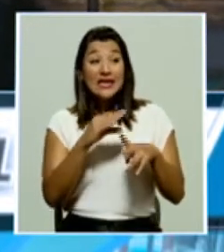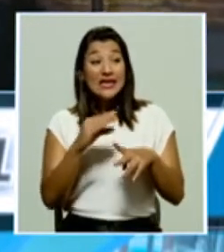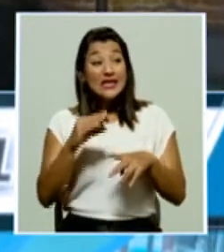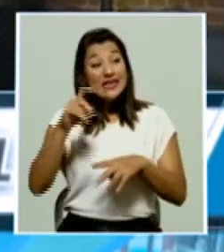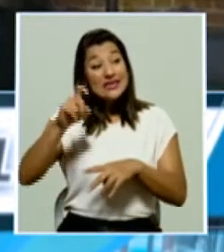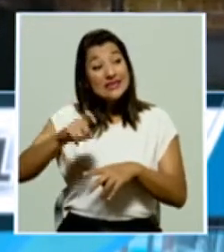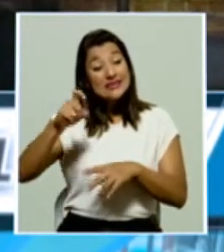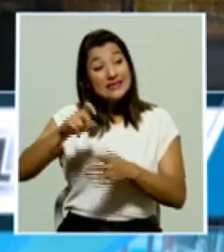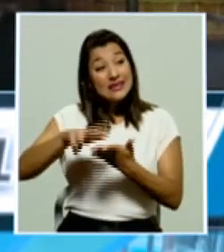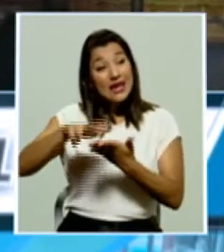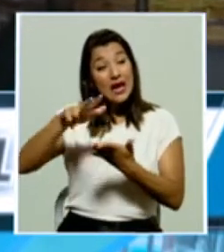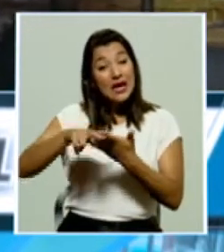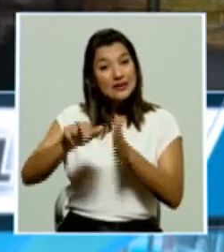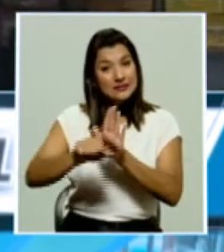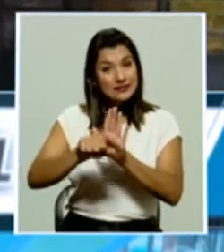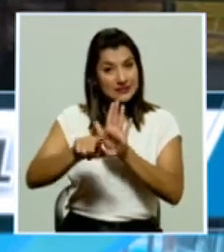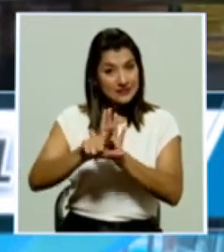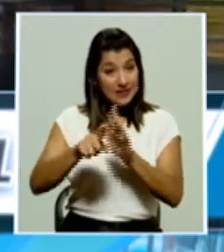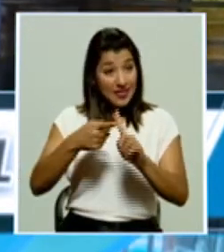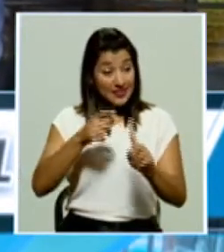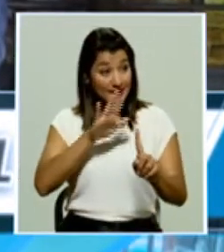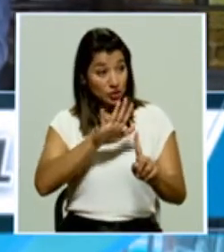la perspectiva sindical?